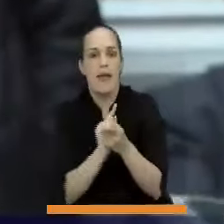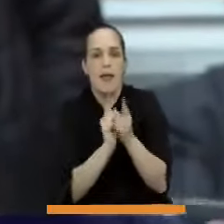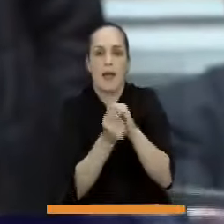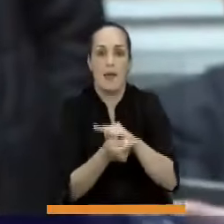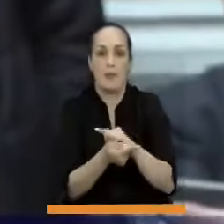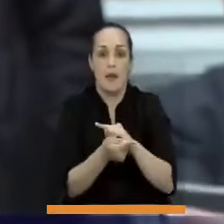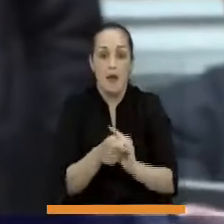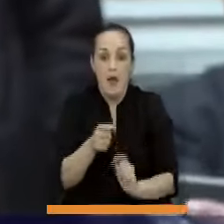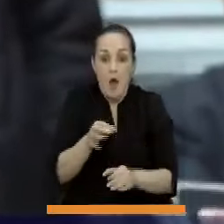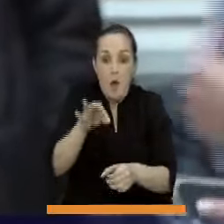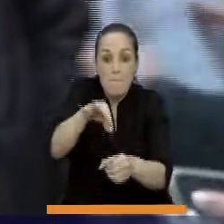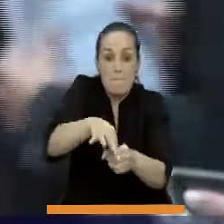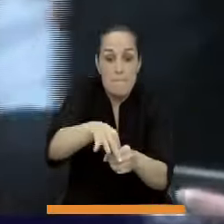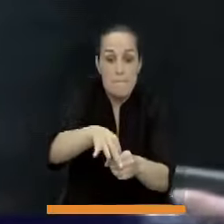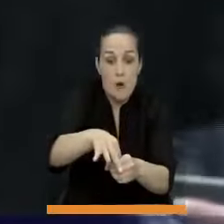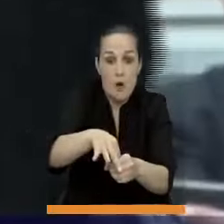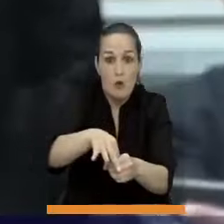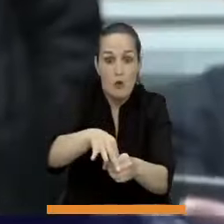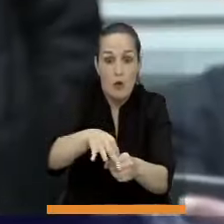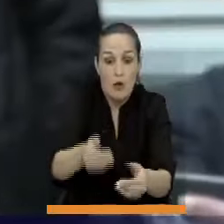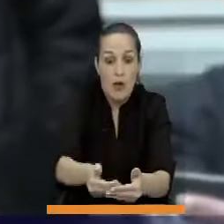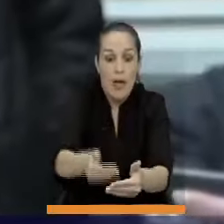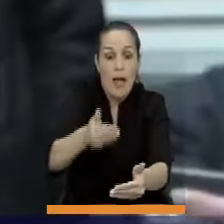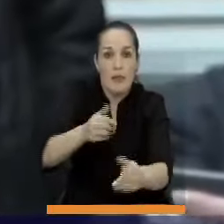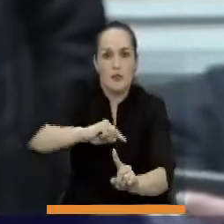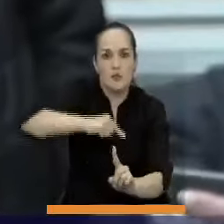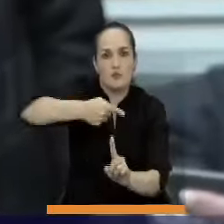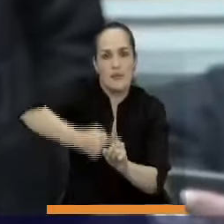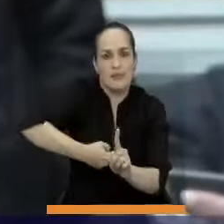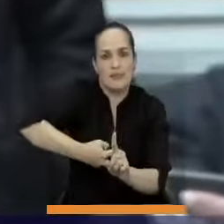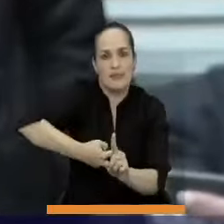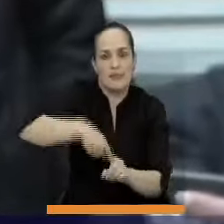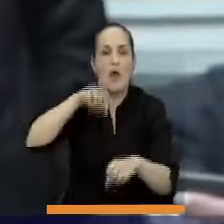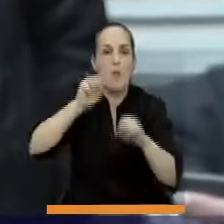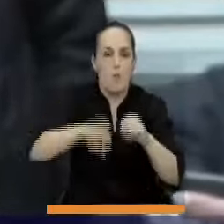hasta un mes antes de las inscripciones a la próxima candidatura.